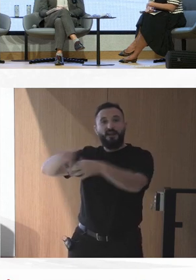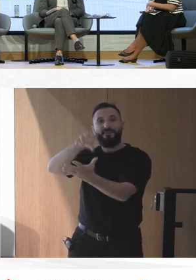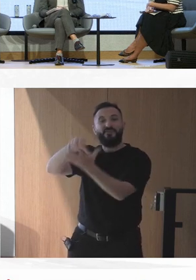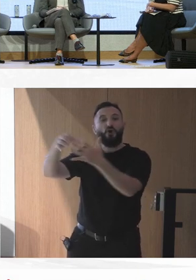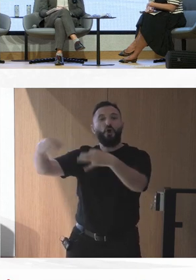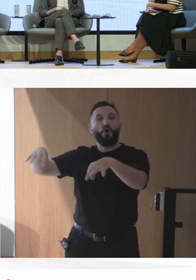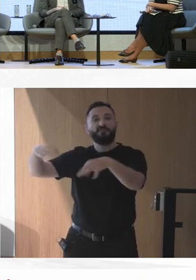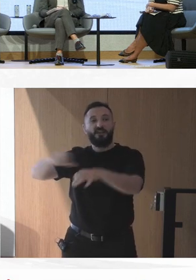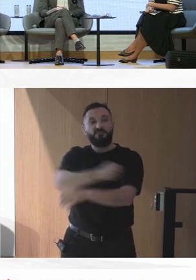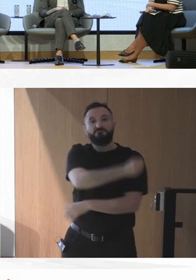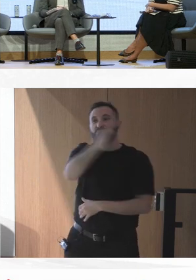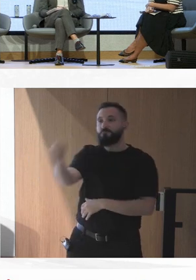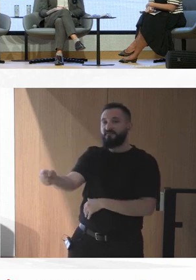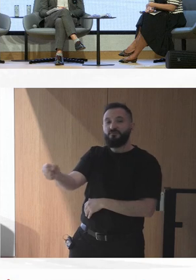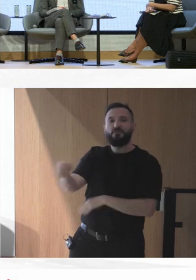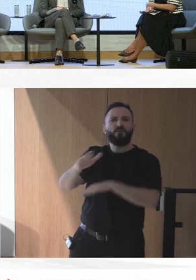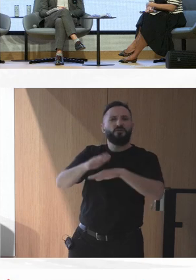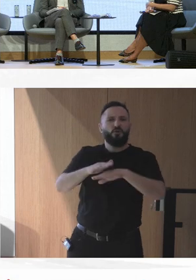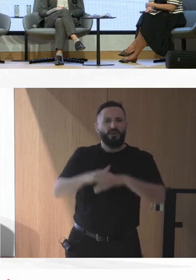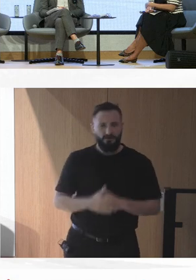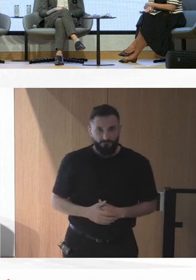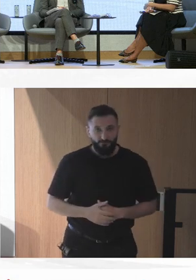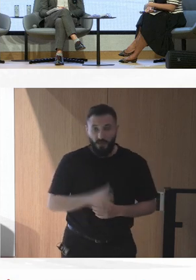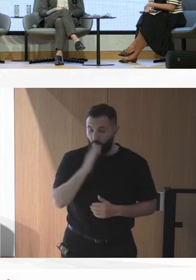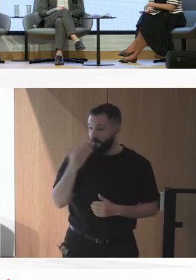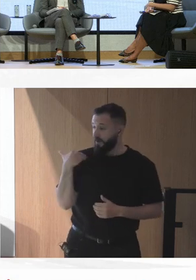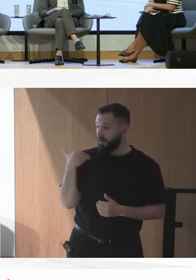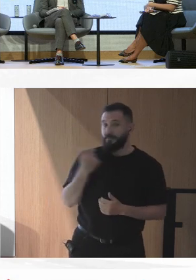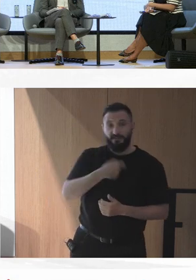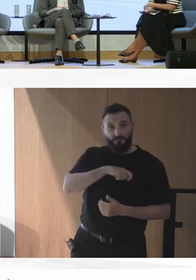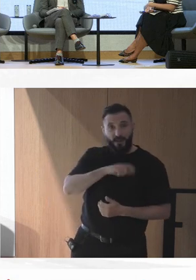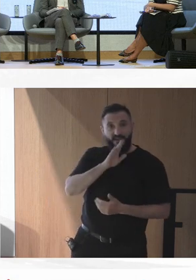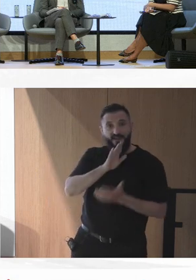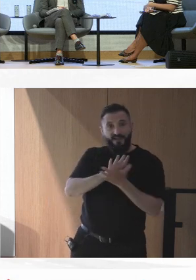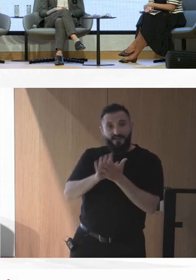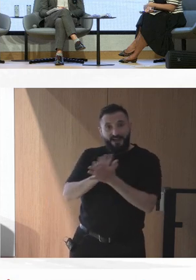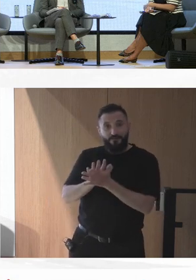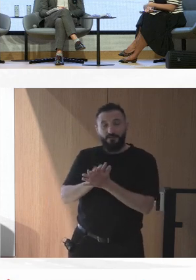ordinarios. ¿Por qué? Bueno, yo les he dicho antes que en España se